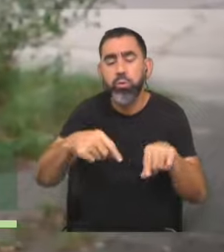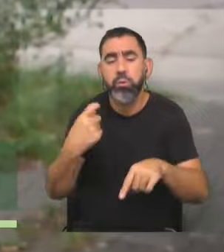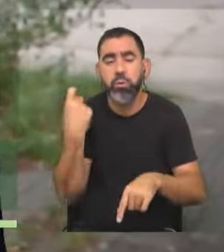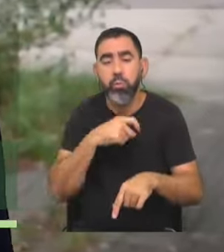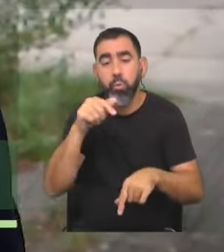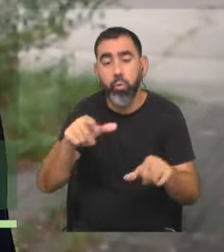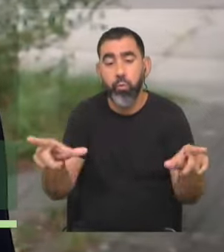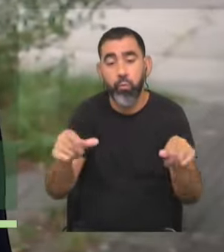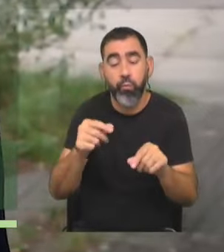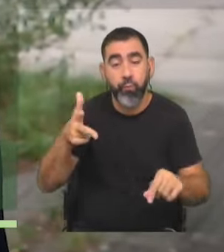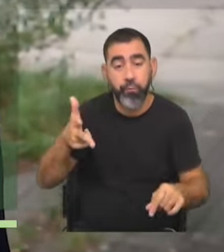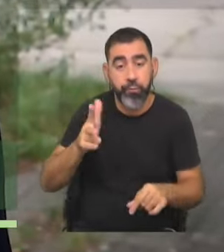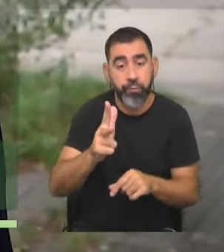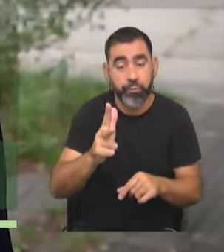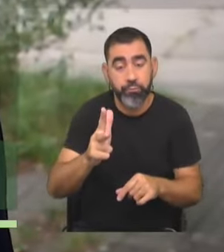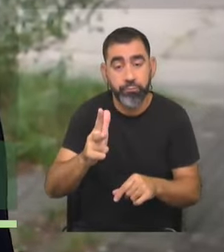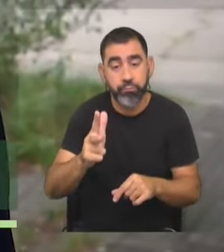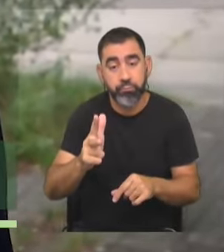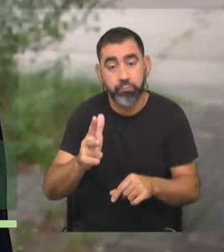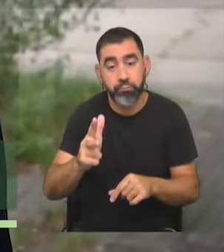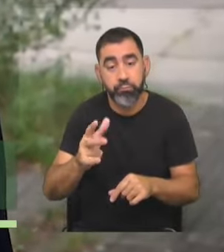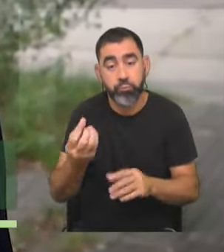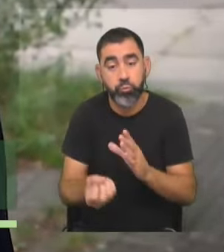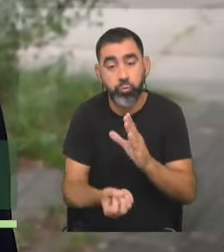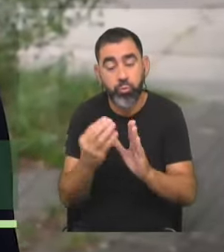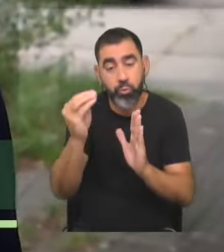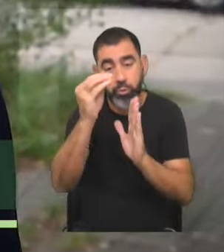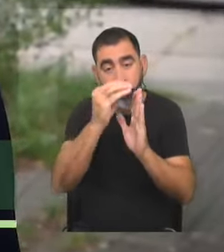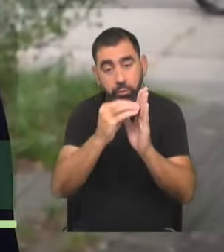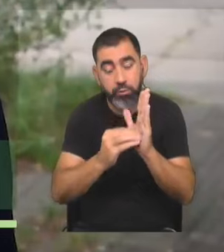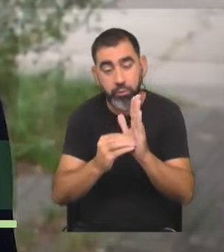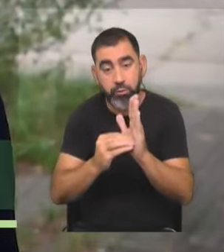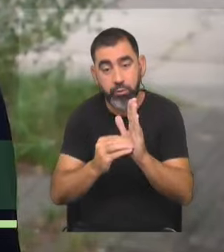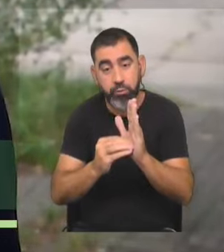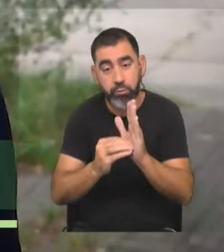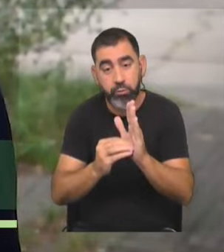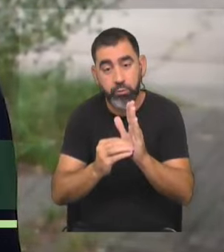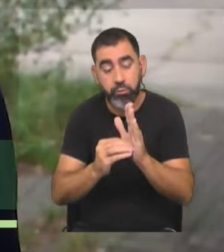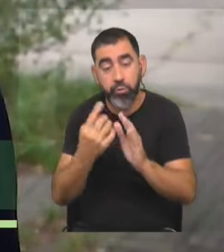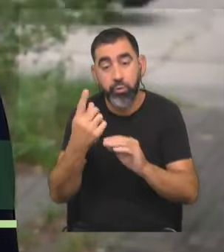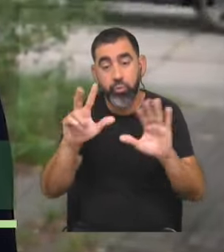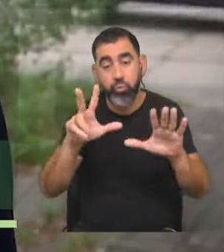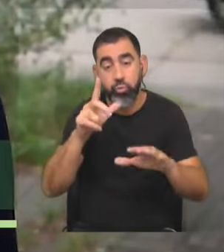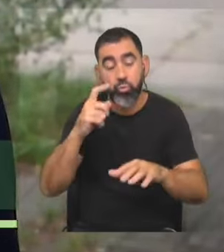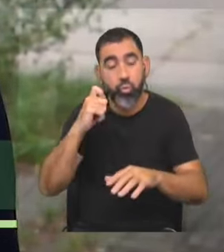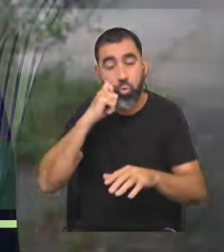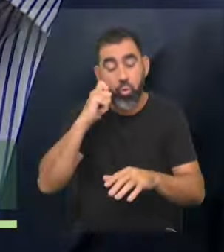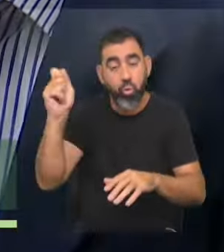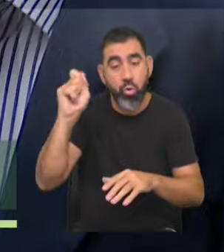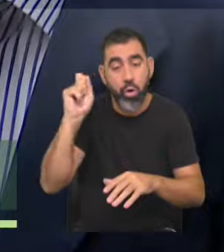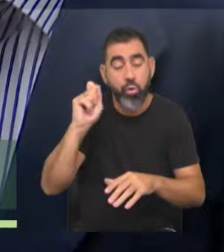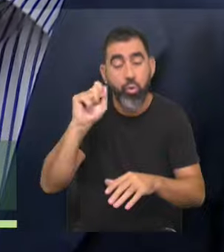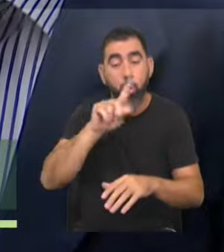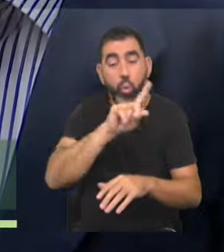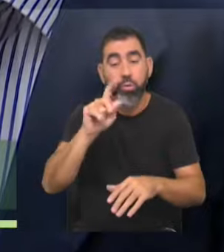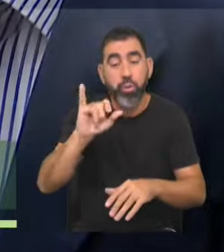V el plazo para que los nuevos inscriptos ciudadanos las que cumplan 18 años al 11